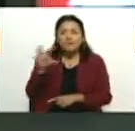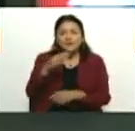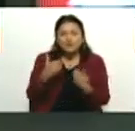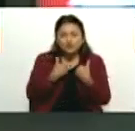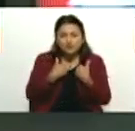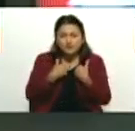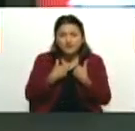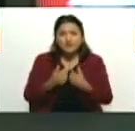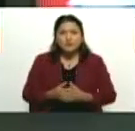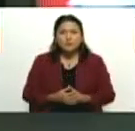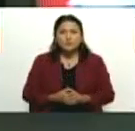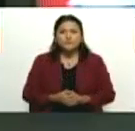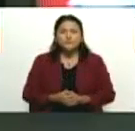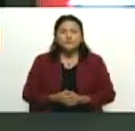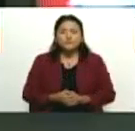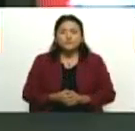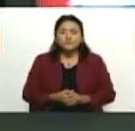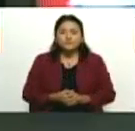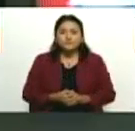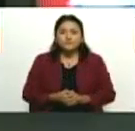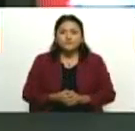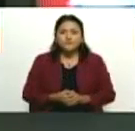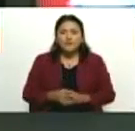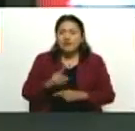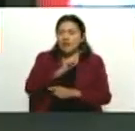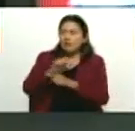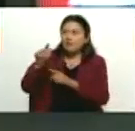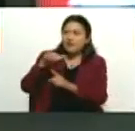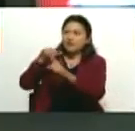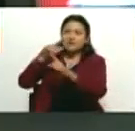No le importa las amenazas.